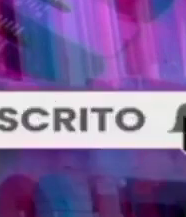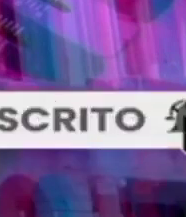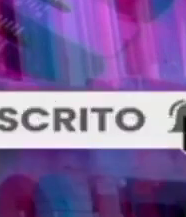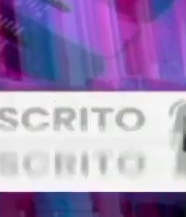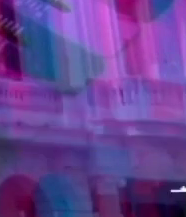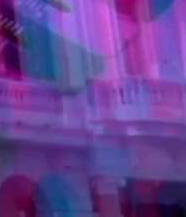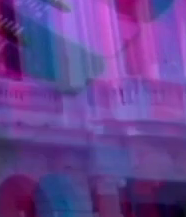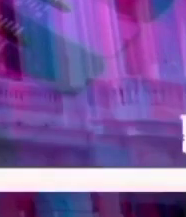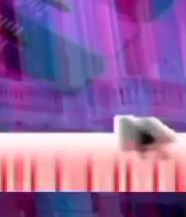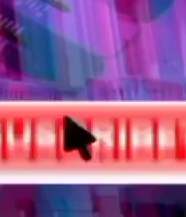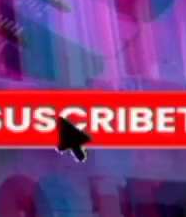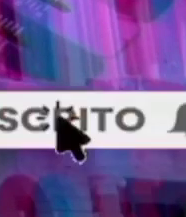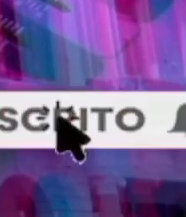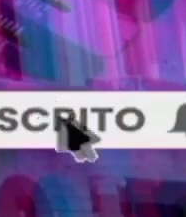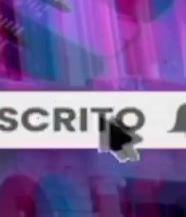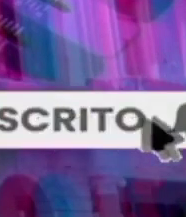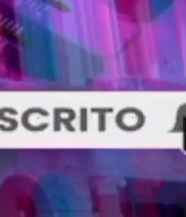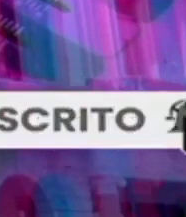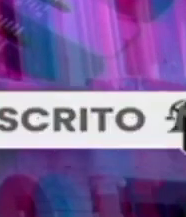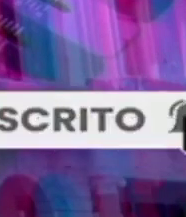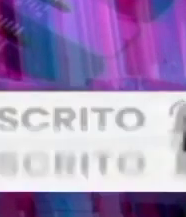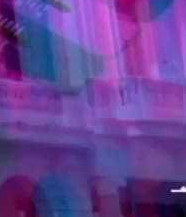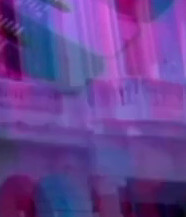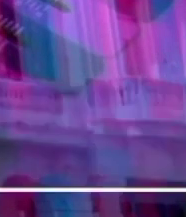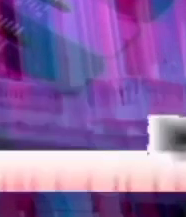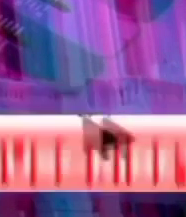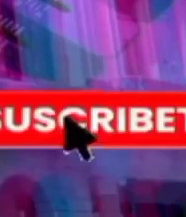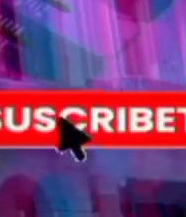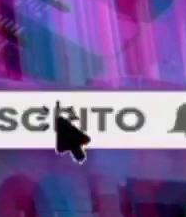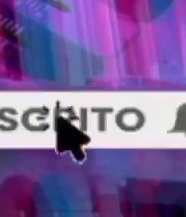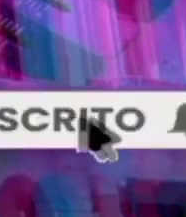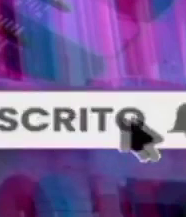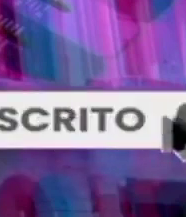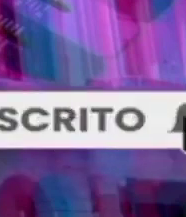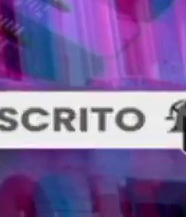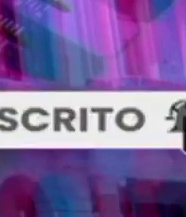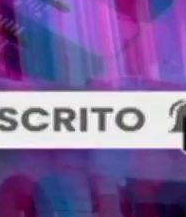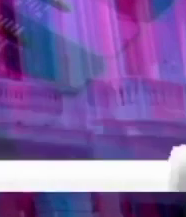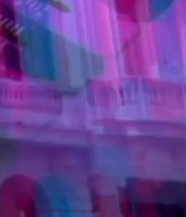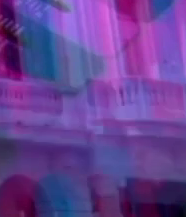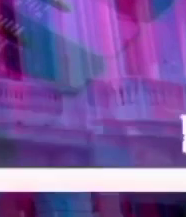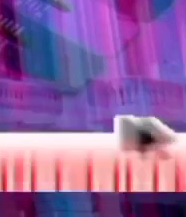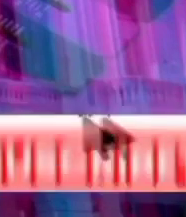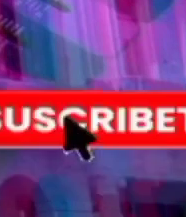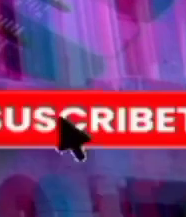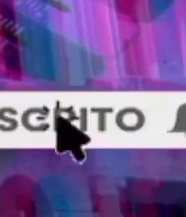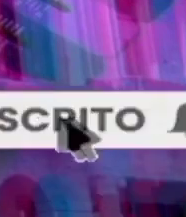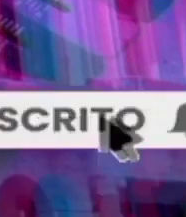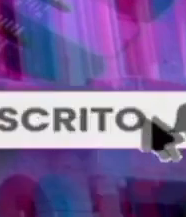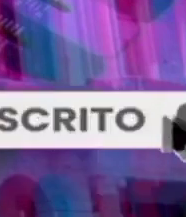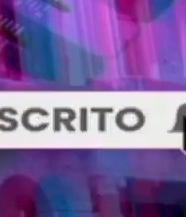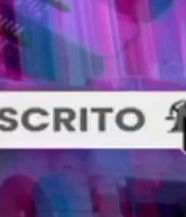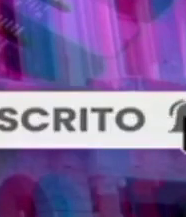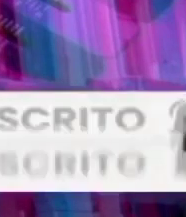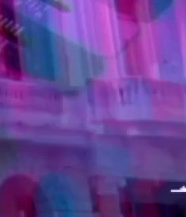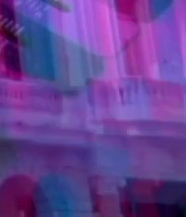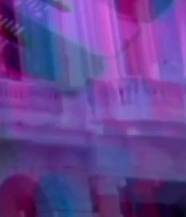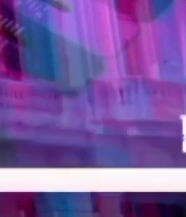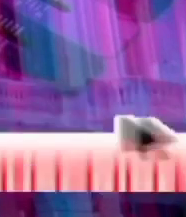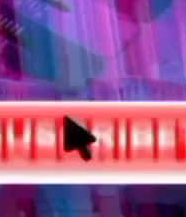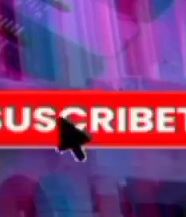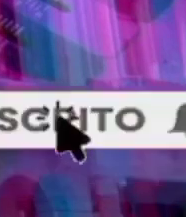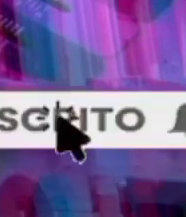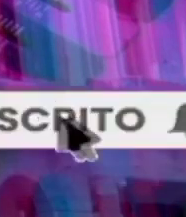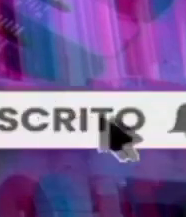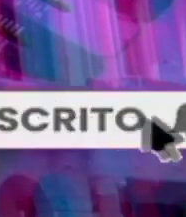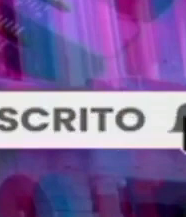amigos Ay No olvides darle a la campanita así la plataforma te notificará cuando subamos un